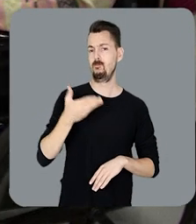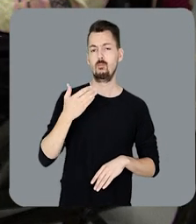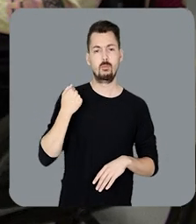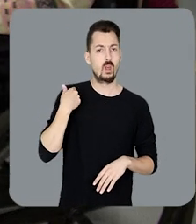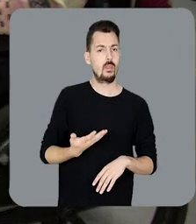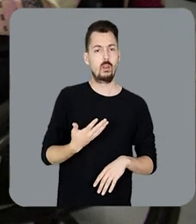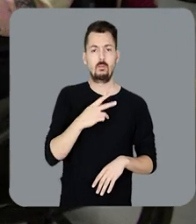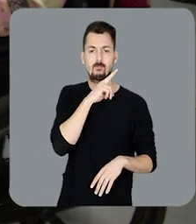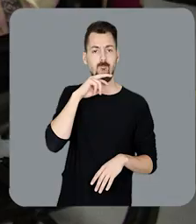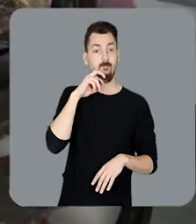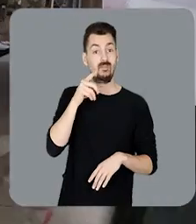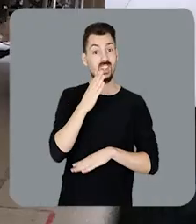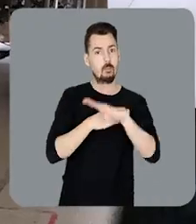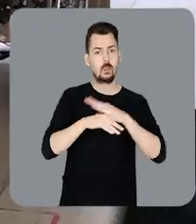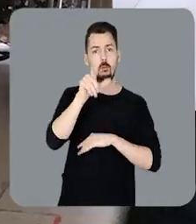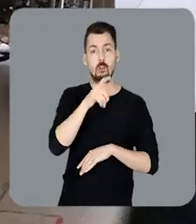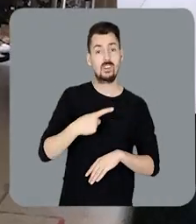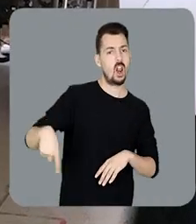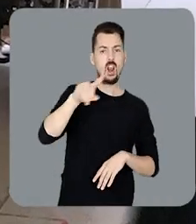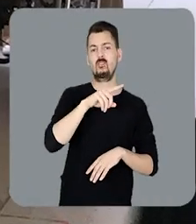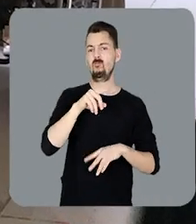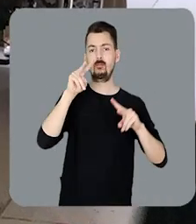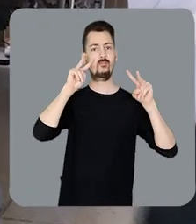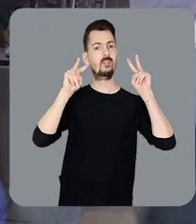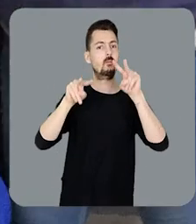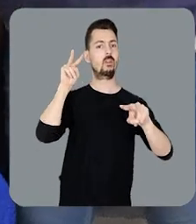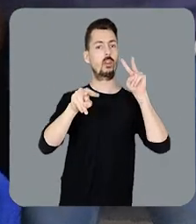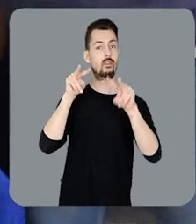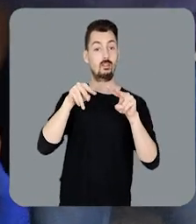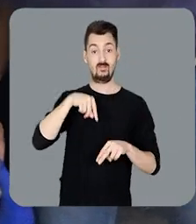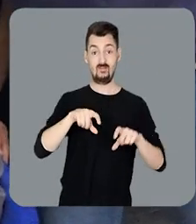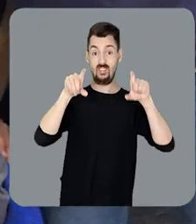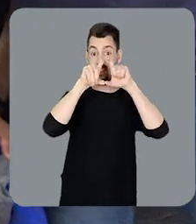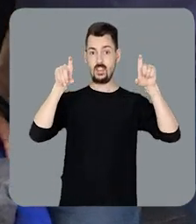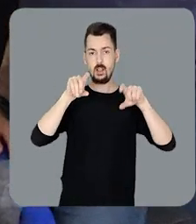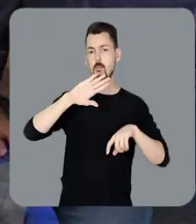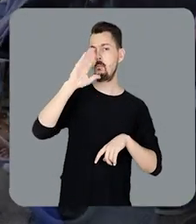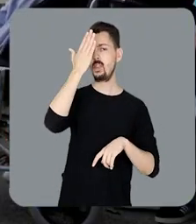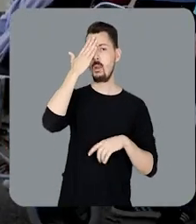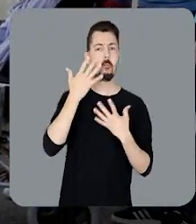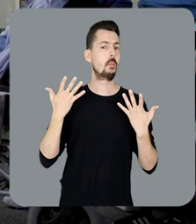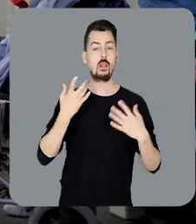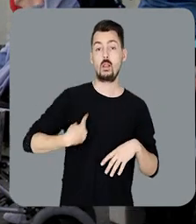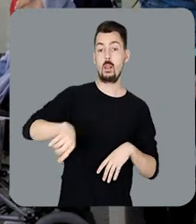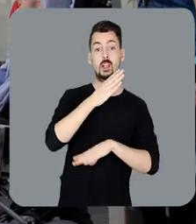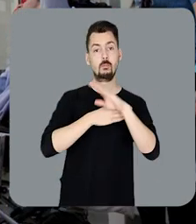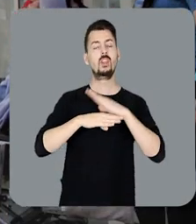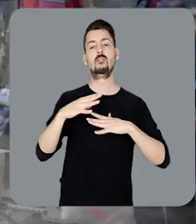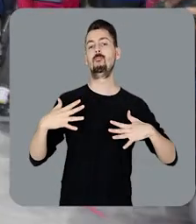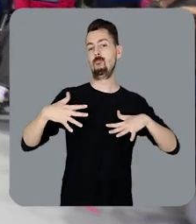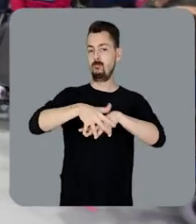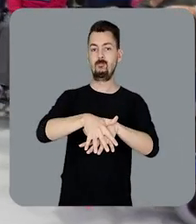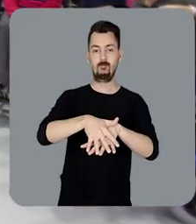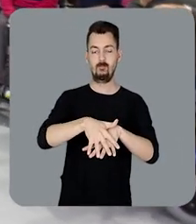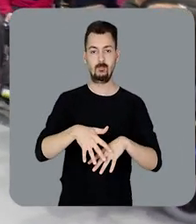empresa, dando mayor visibilidad a las personas con discapacidad, integrándolas como lo que son, un valor fundamental